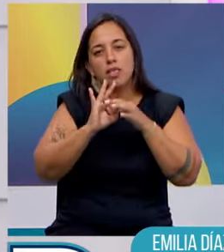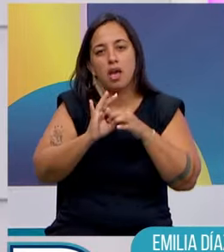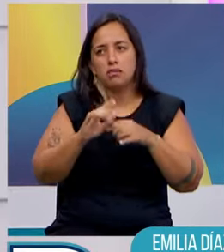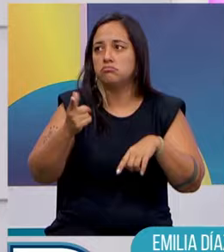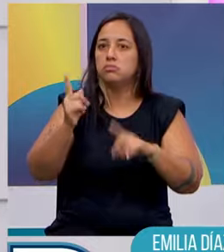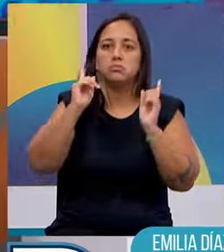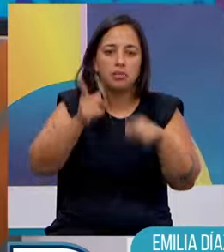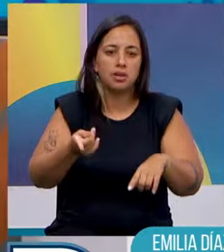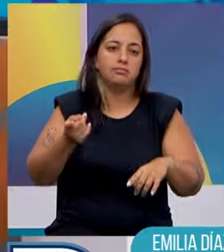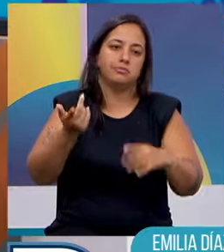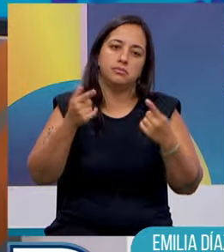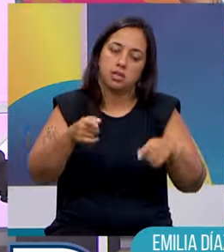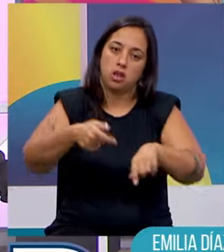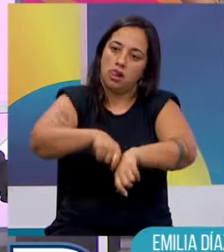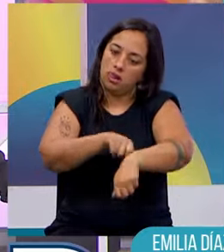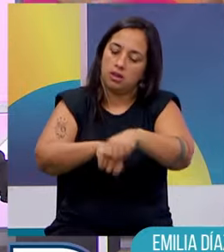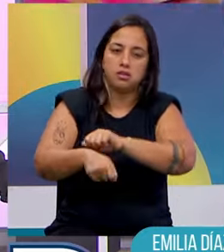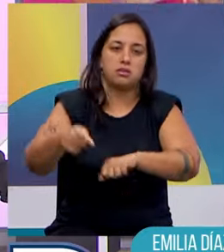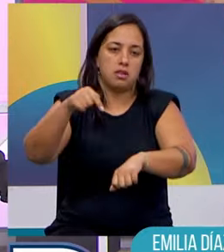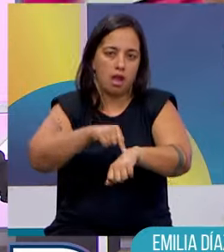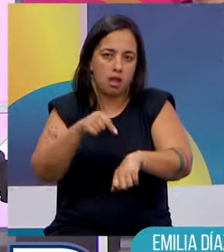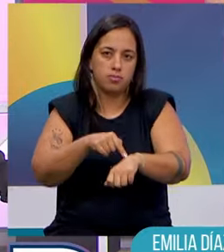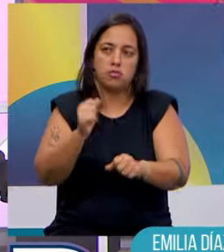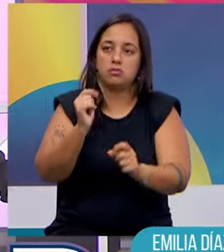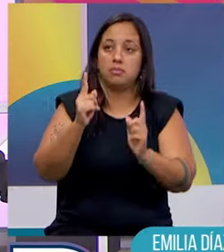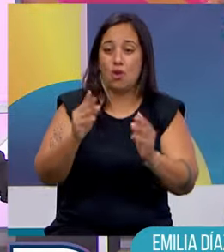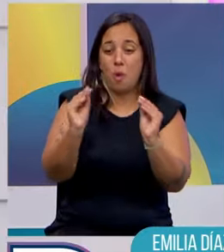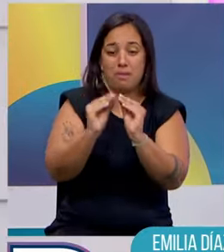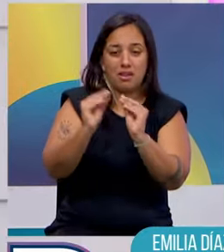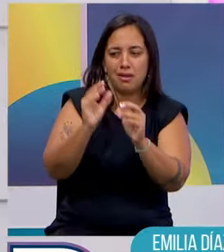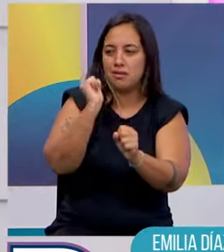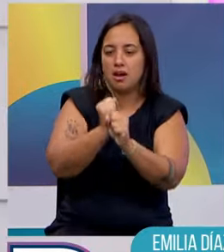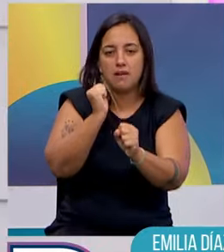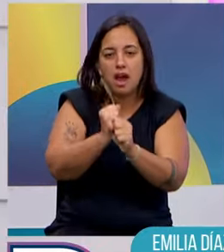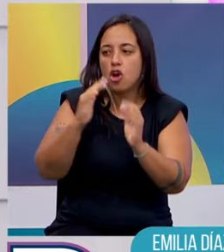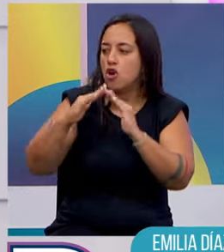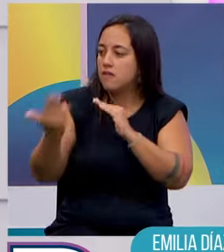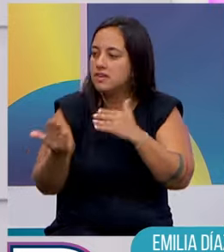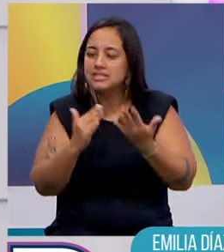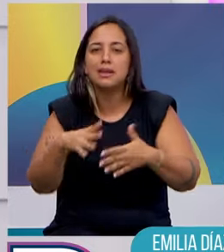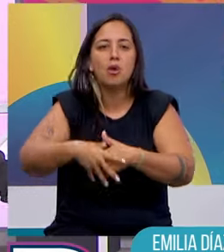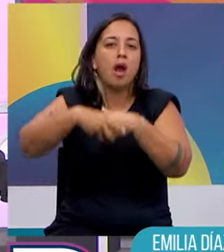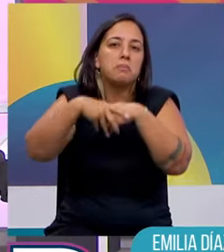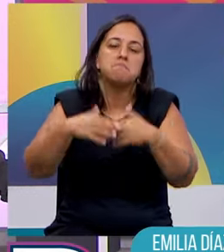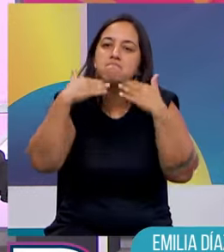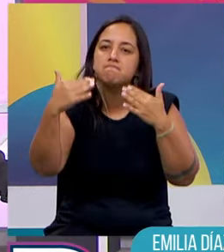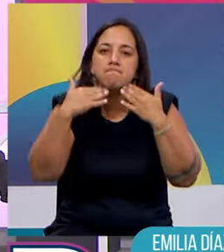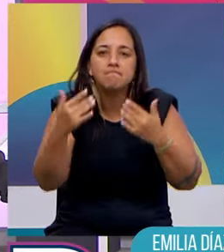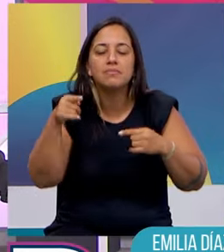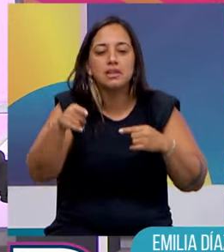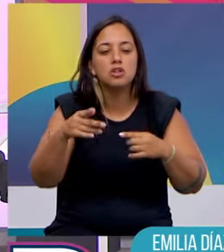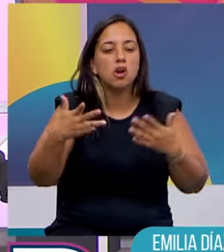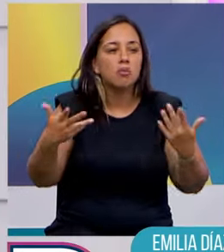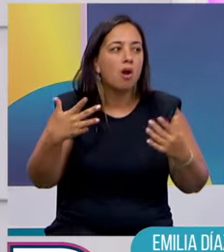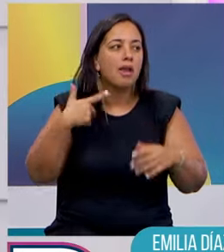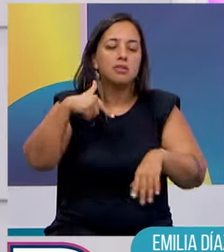pareja, de paternidad. Si lo pensamos en la vida cotidiana, todos, ¿no? Los compañeros de trabajo, los vecinos, un amigo. Sí, lleva tiempo. Lo que pasa es que el nivel de